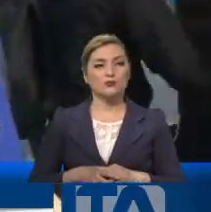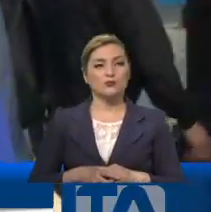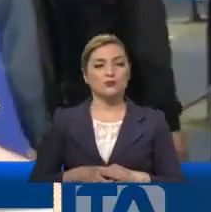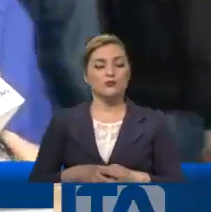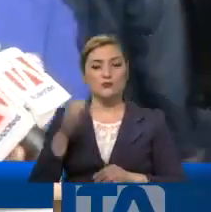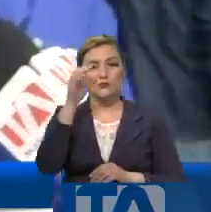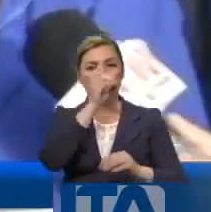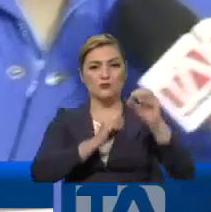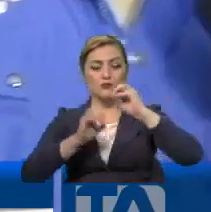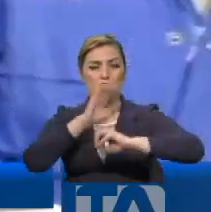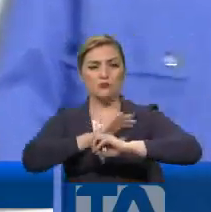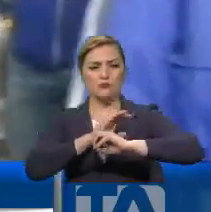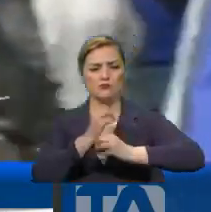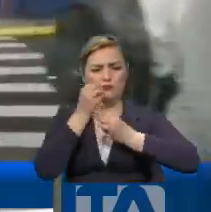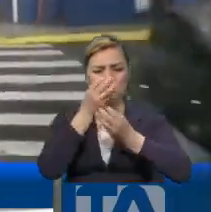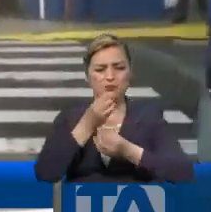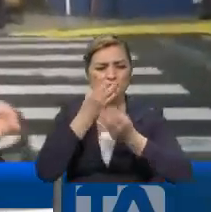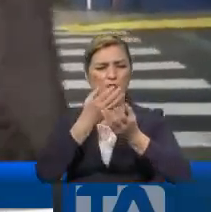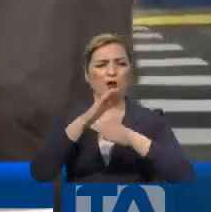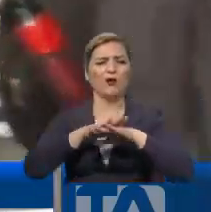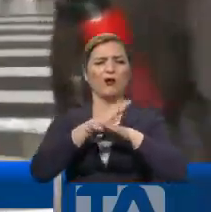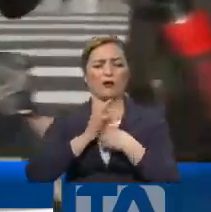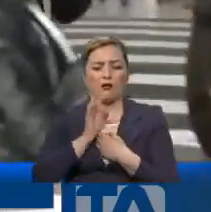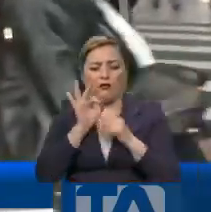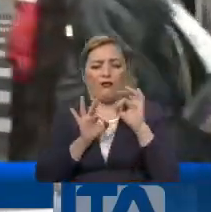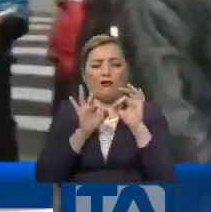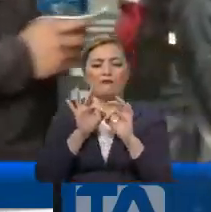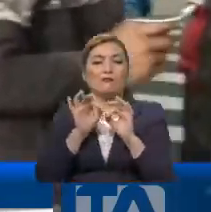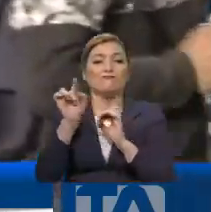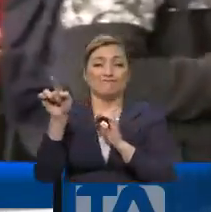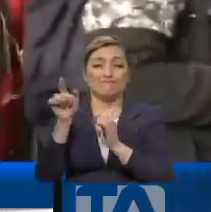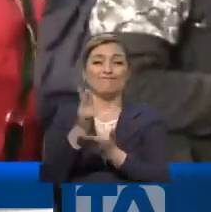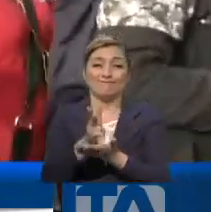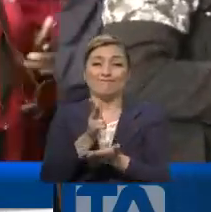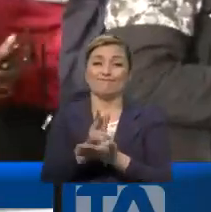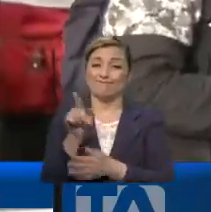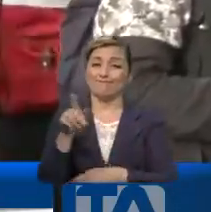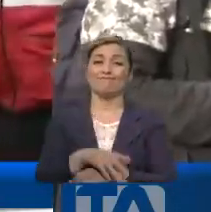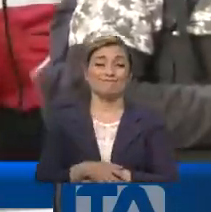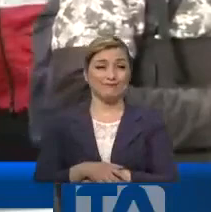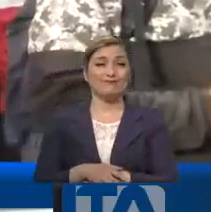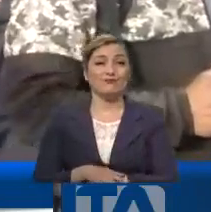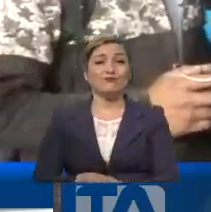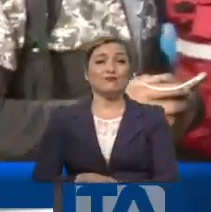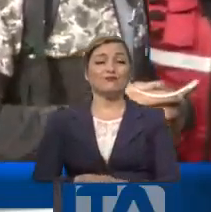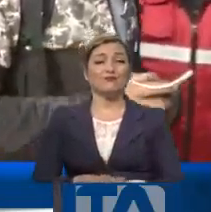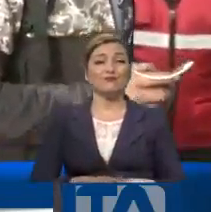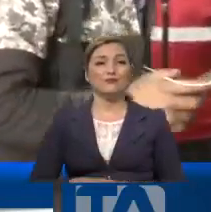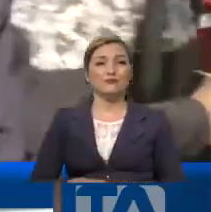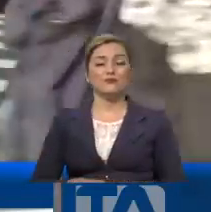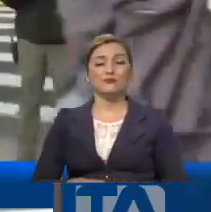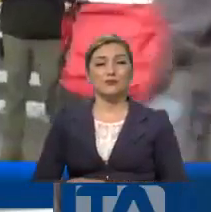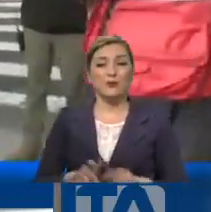Observatorio Metropolitano, una de las principales causas de contagio son las terminales, en donde la ciudadanía no